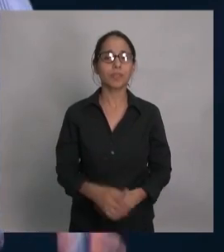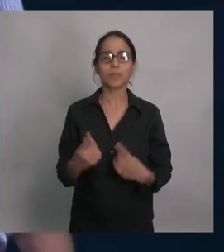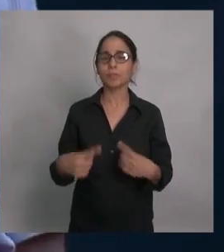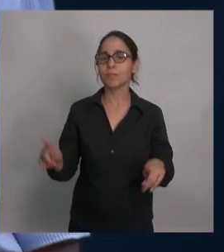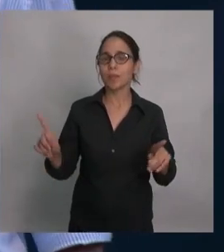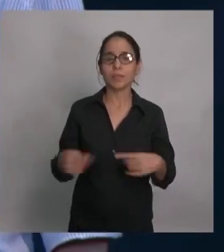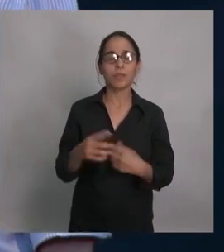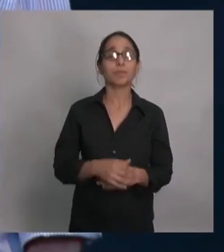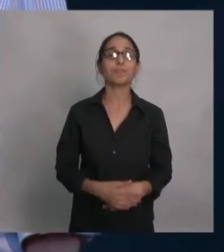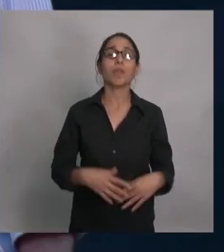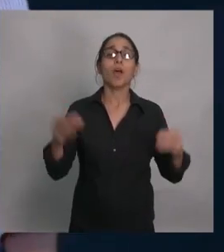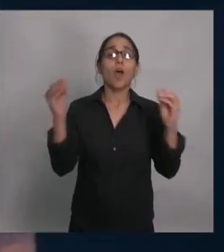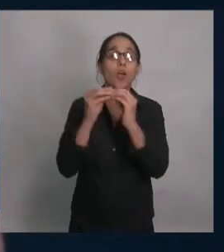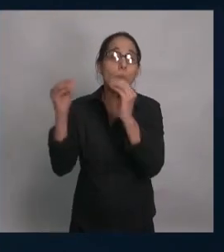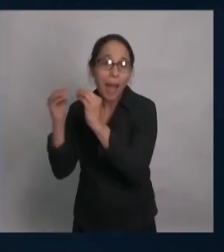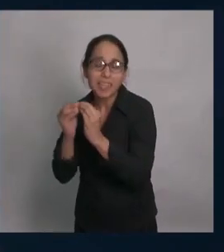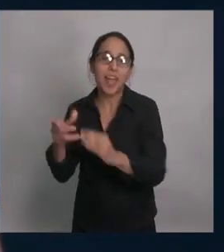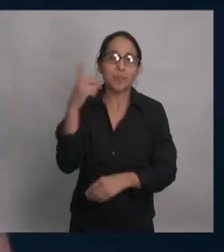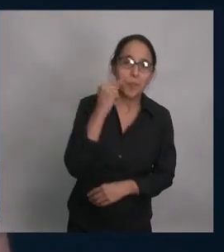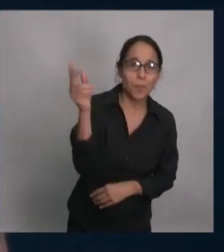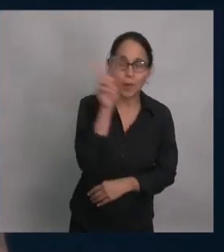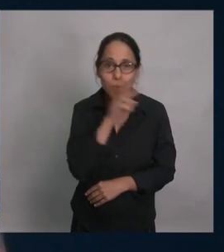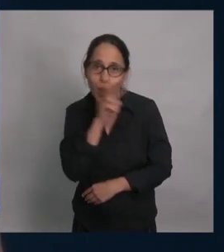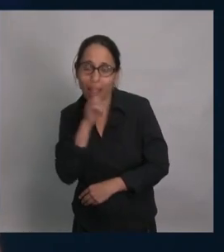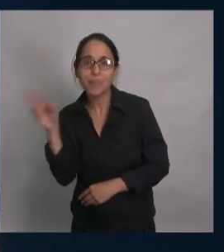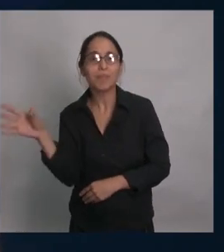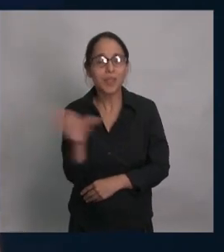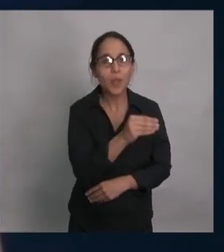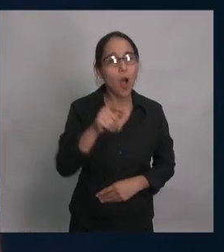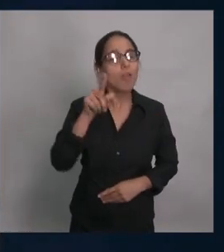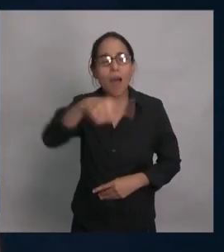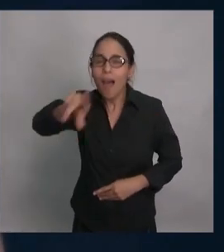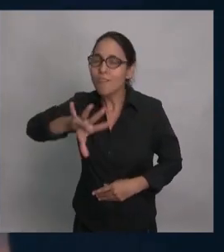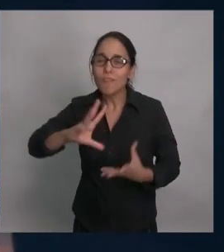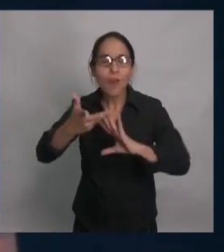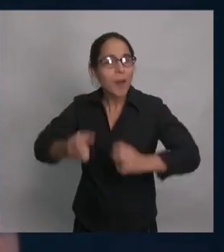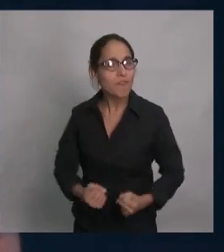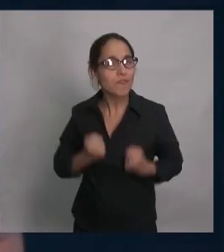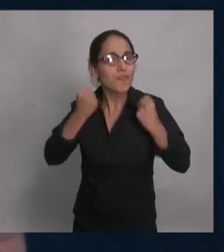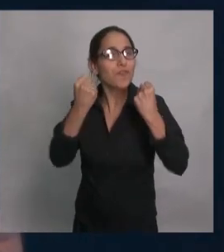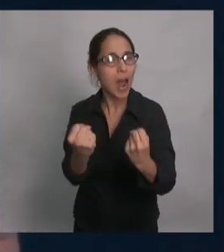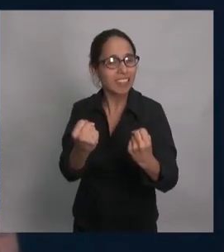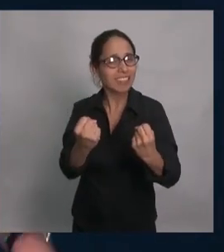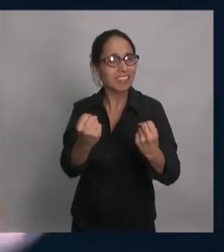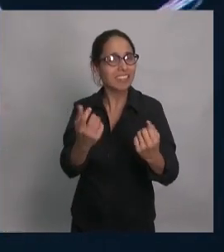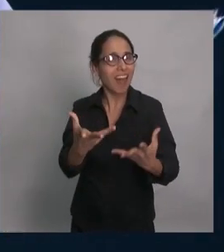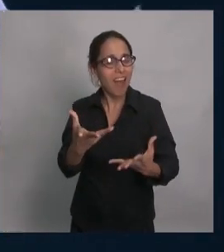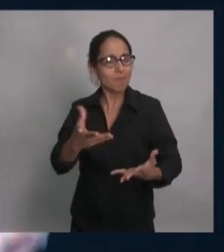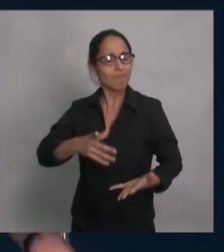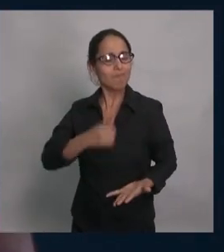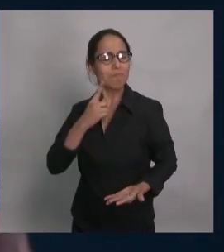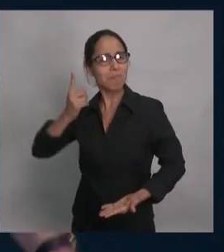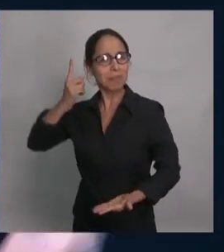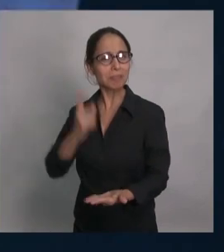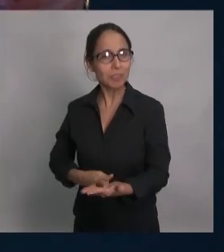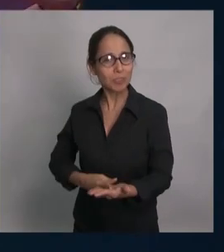Compañeras, compañeros, así con toda la fuerza, con la mística, con la decisión